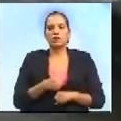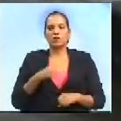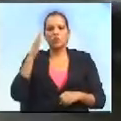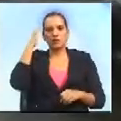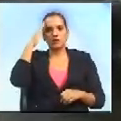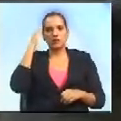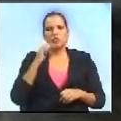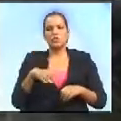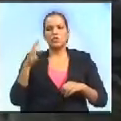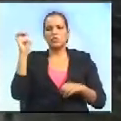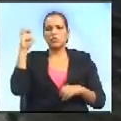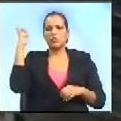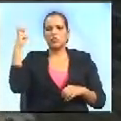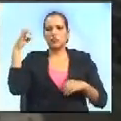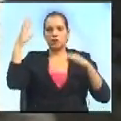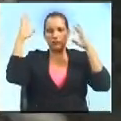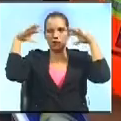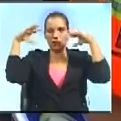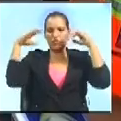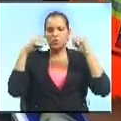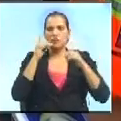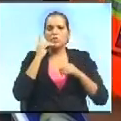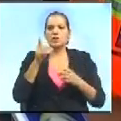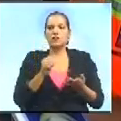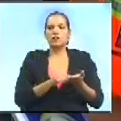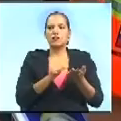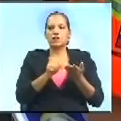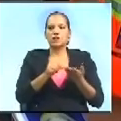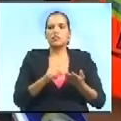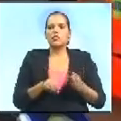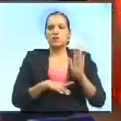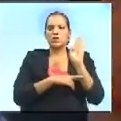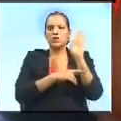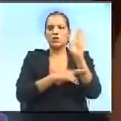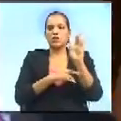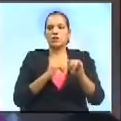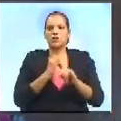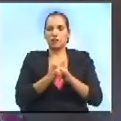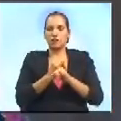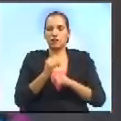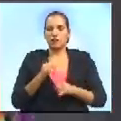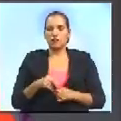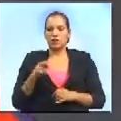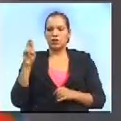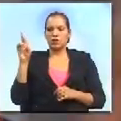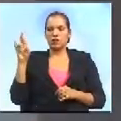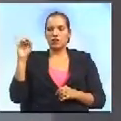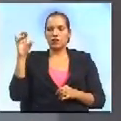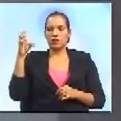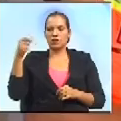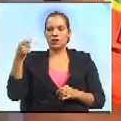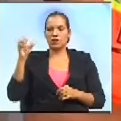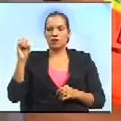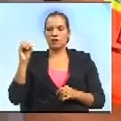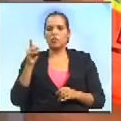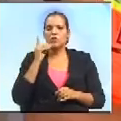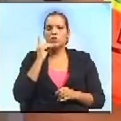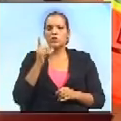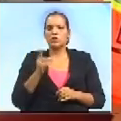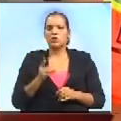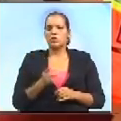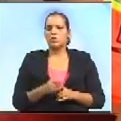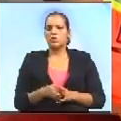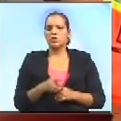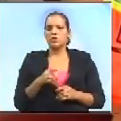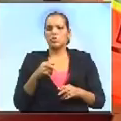eventuales emergencias, informó Beto Estupiñán, encargado provincial de la Secretaría de Gestión de Riesgos. Implican